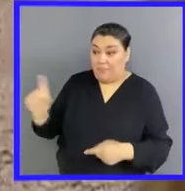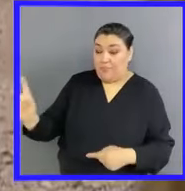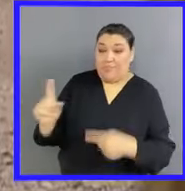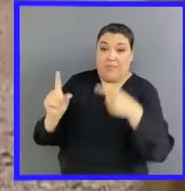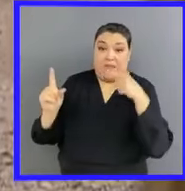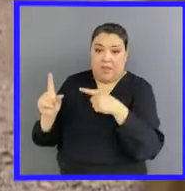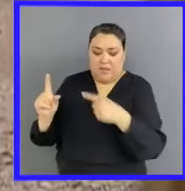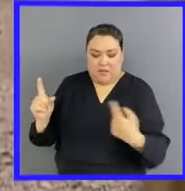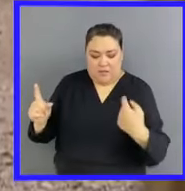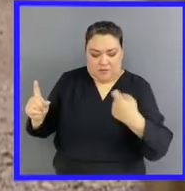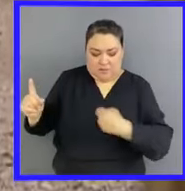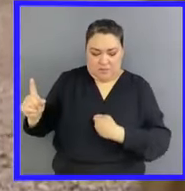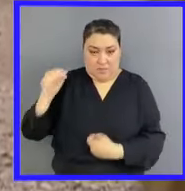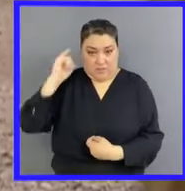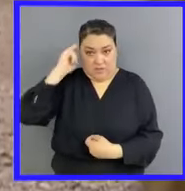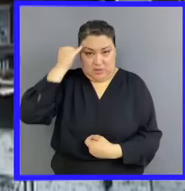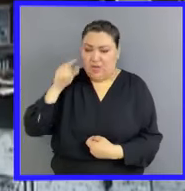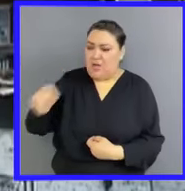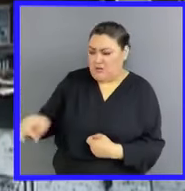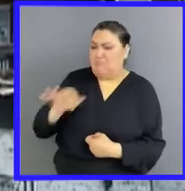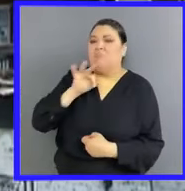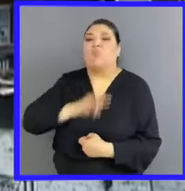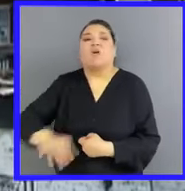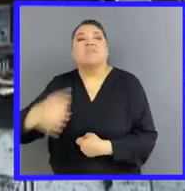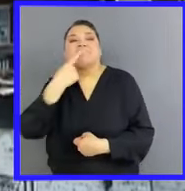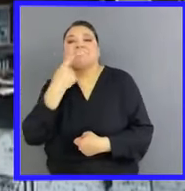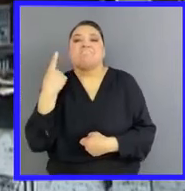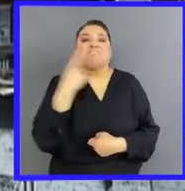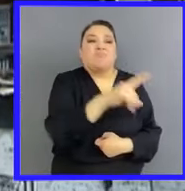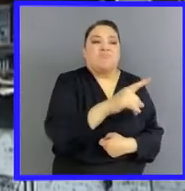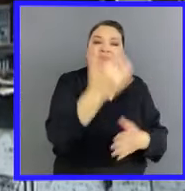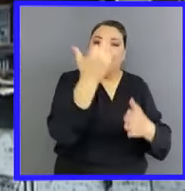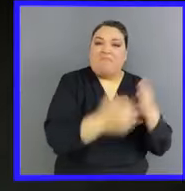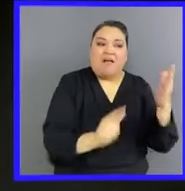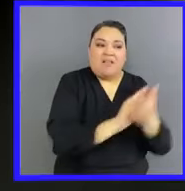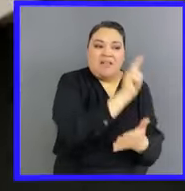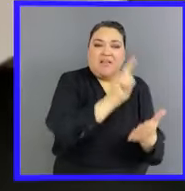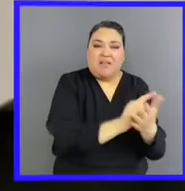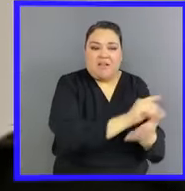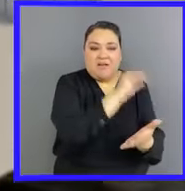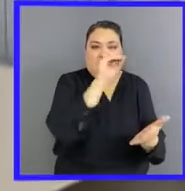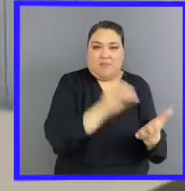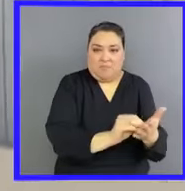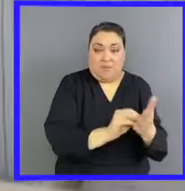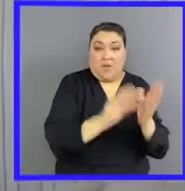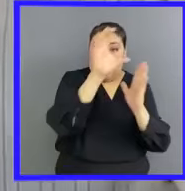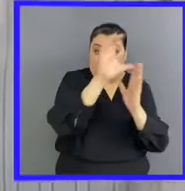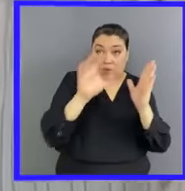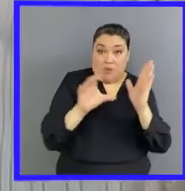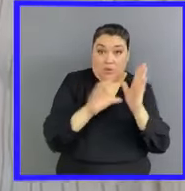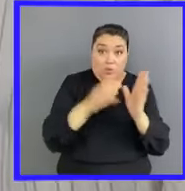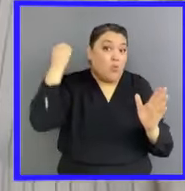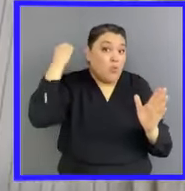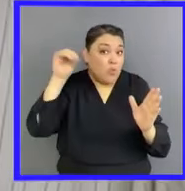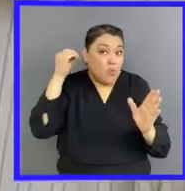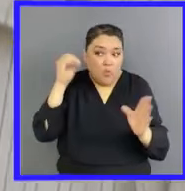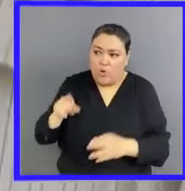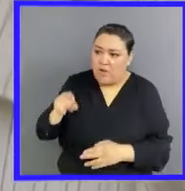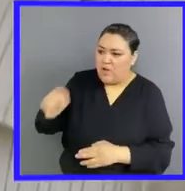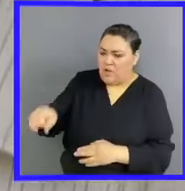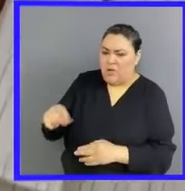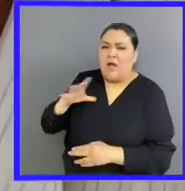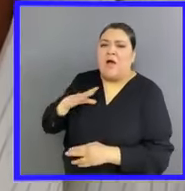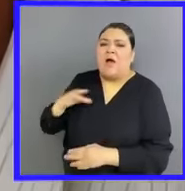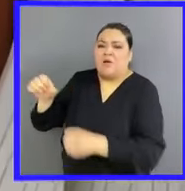autoadscribe como indígena para reclamar la omisión legislativa de reconocer en la Constitución de Oaxaca la existencia de la Sala